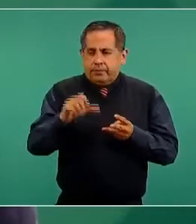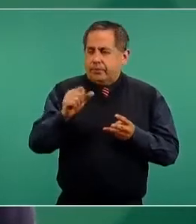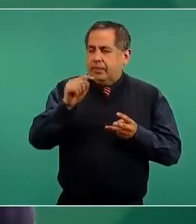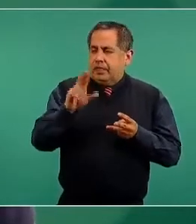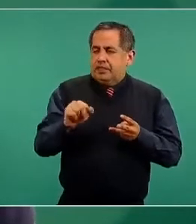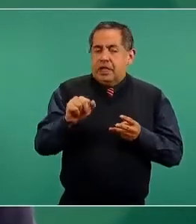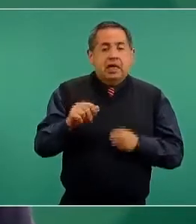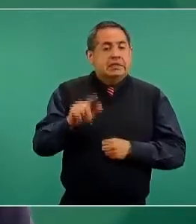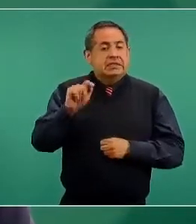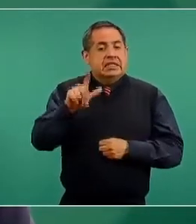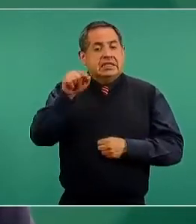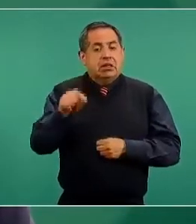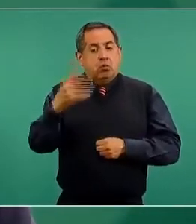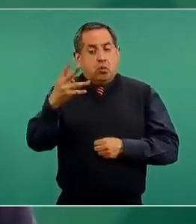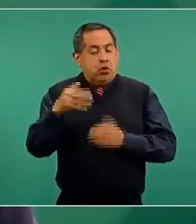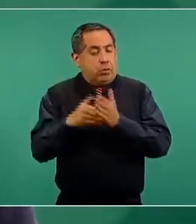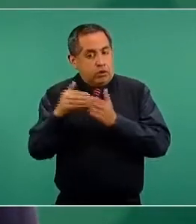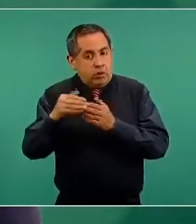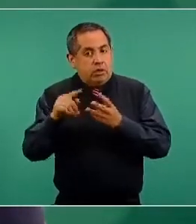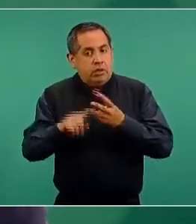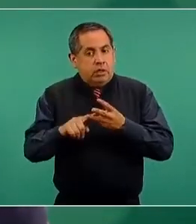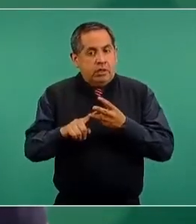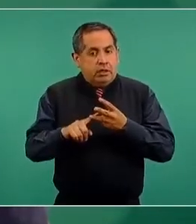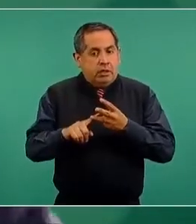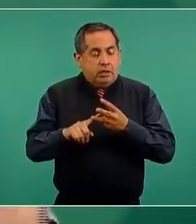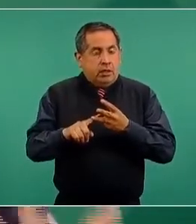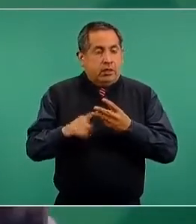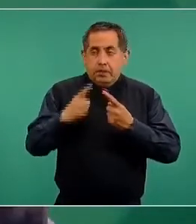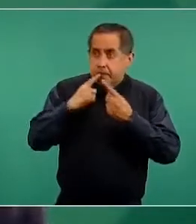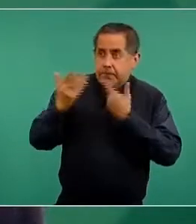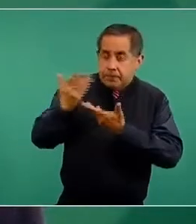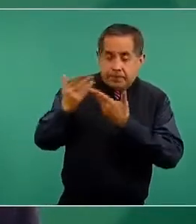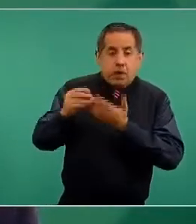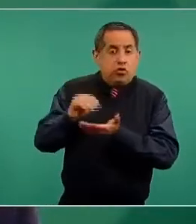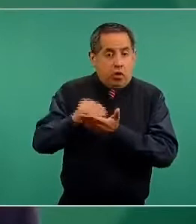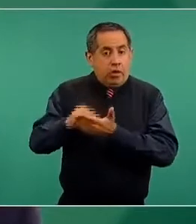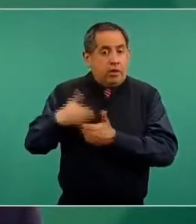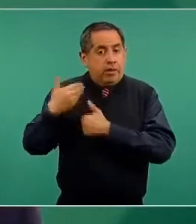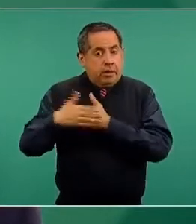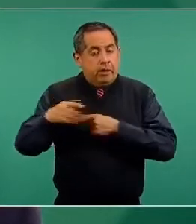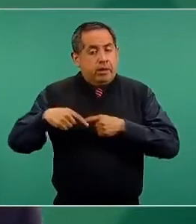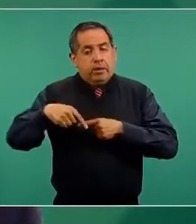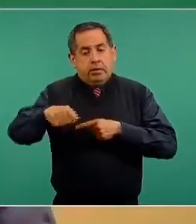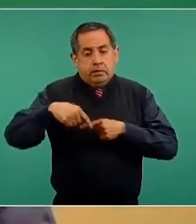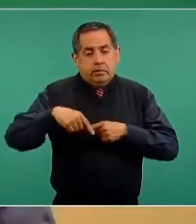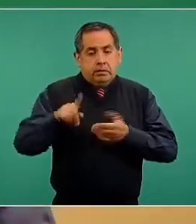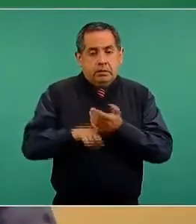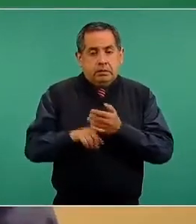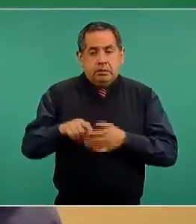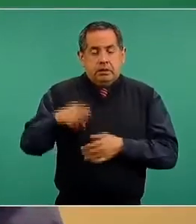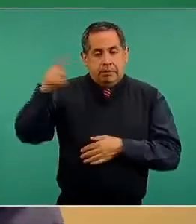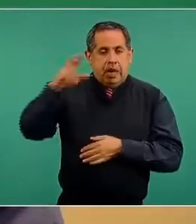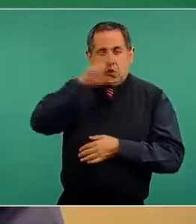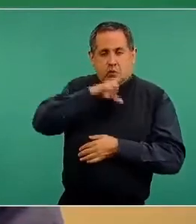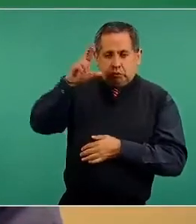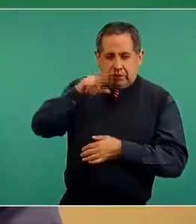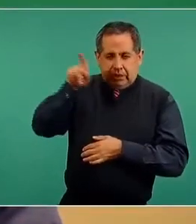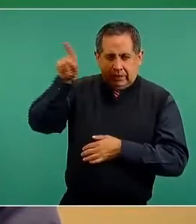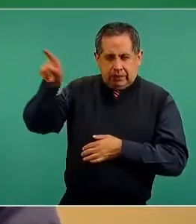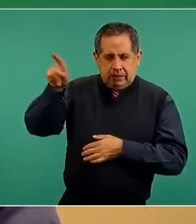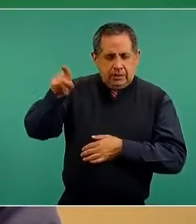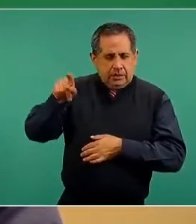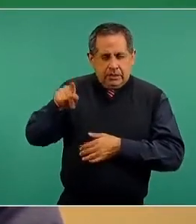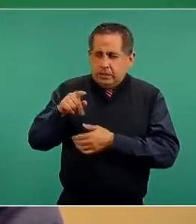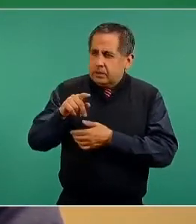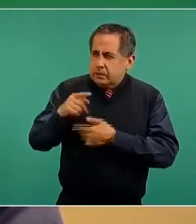AstraZeneca 77.4 millones. En la negociación que todavía está en curso con Sputnik, la